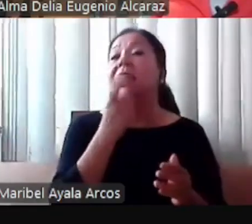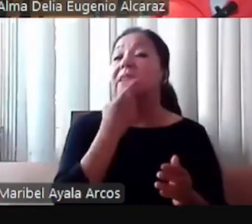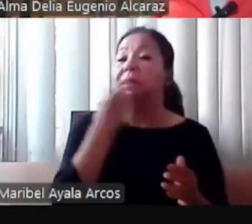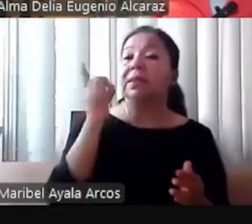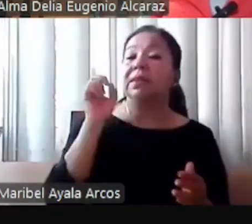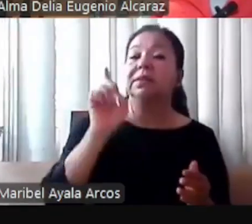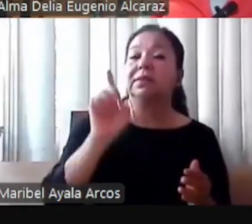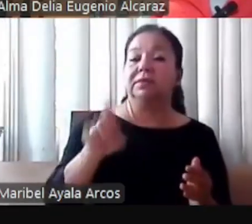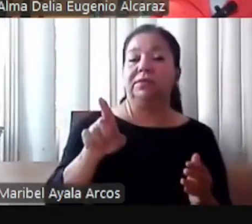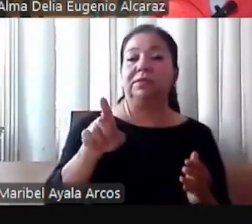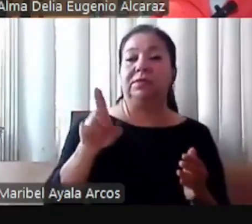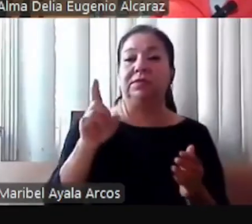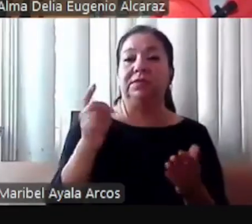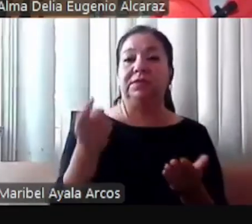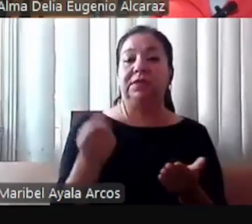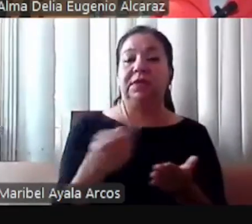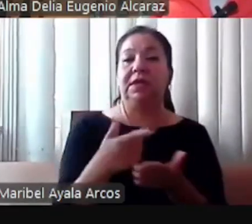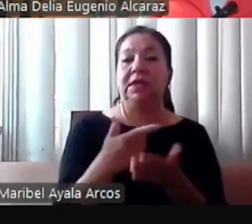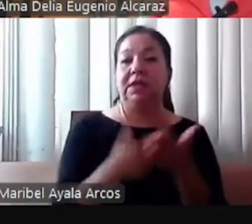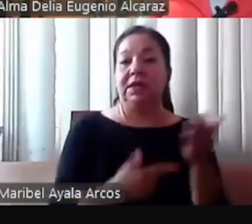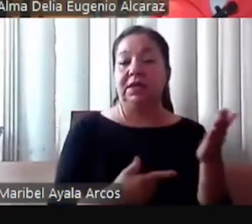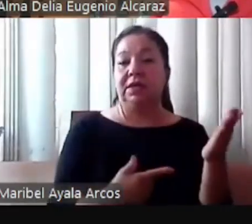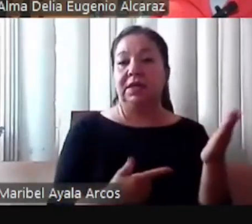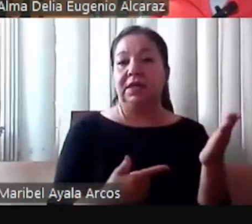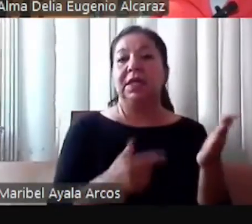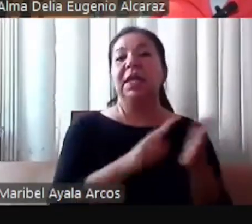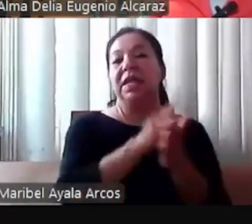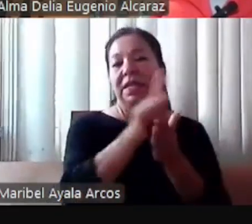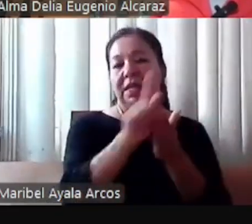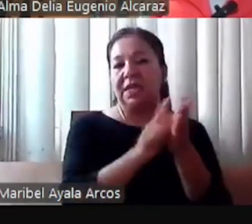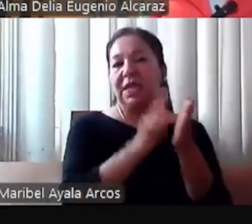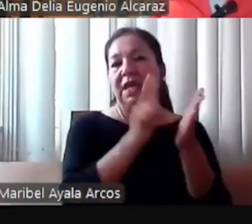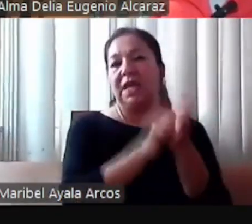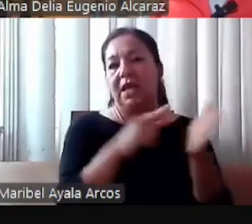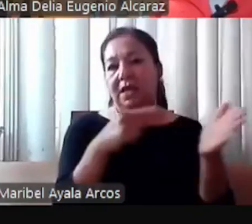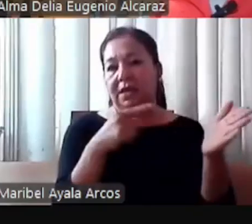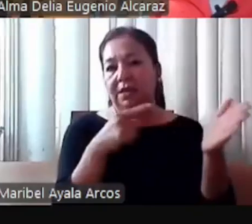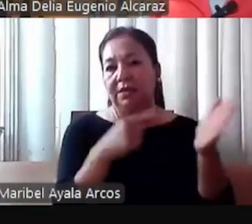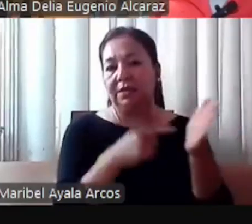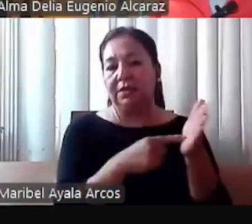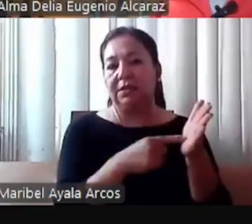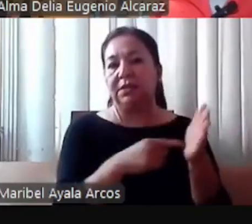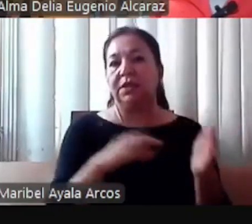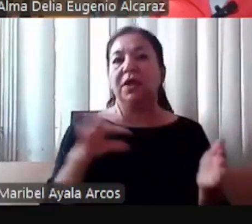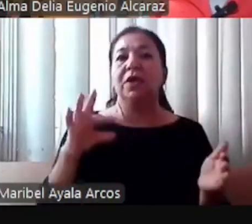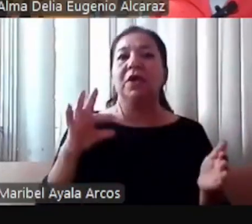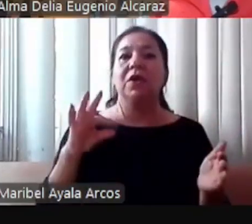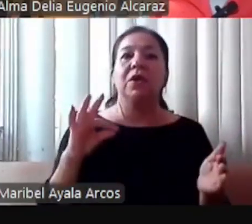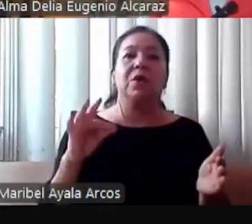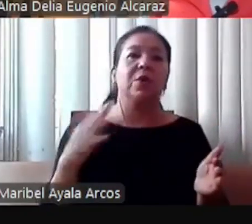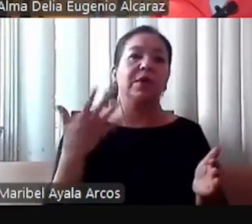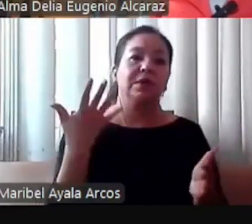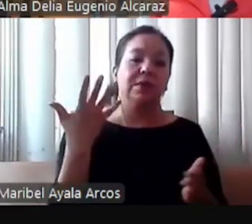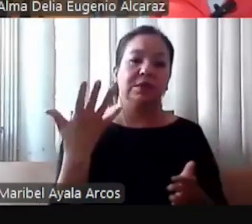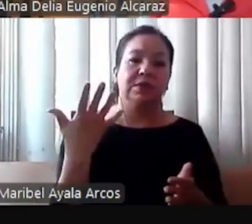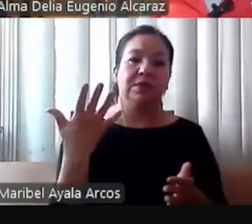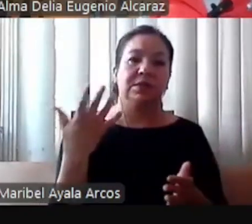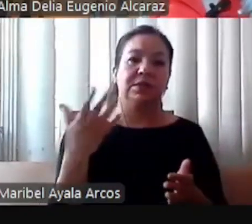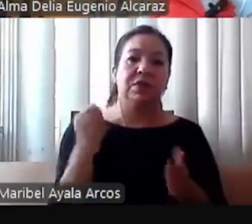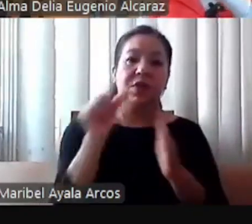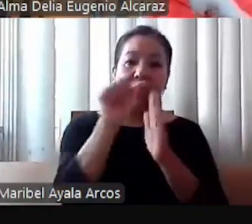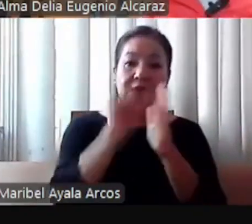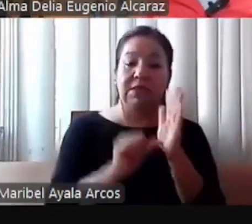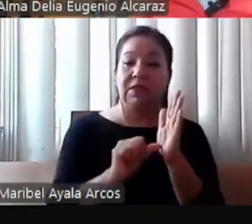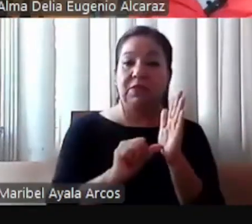improcedencia sea notoria y derive de las disposiciones que la propia ley menciona, en tanto que el artículo 45 de ese ordenamiento establece que las